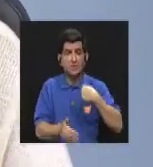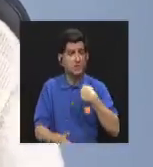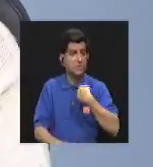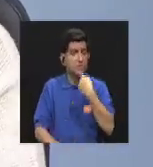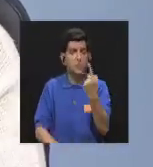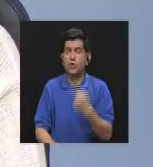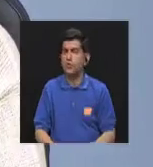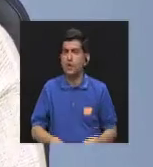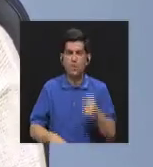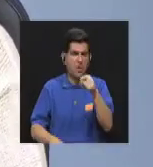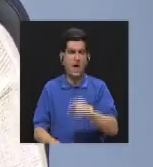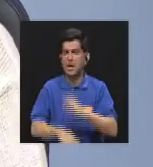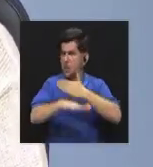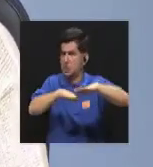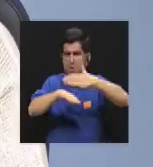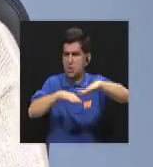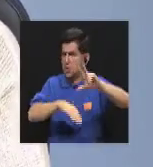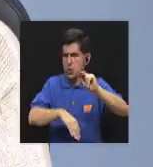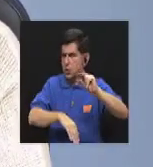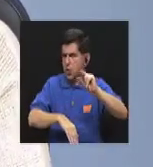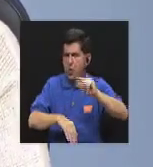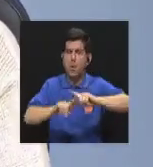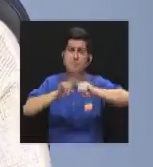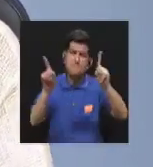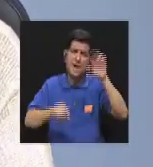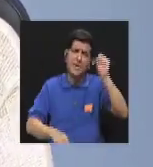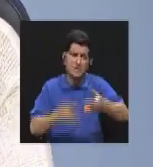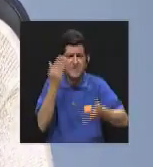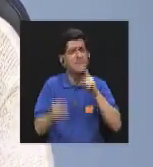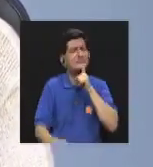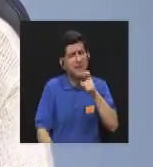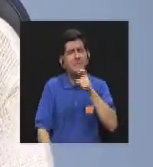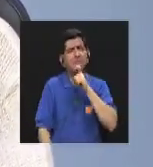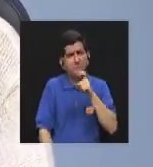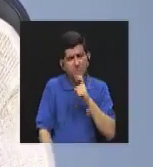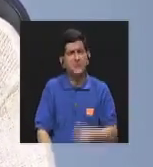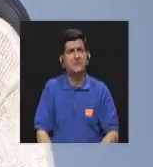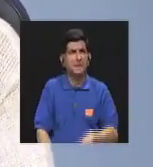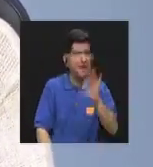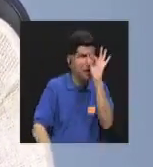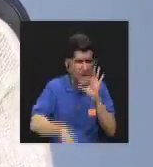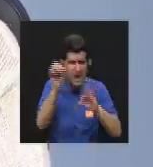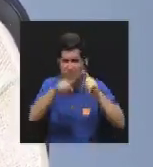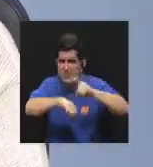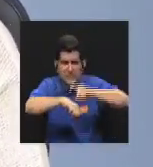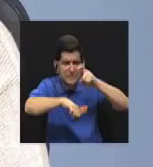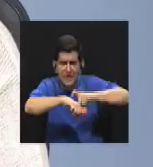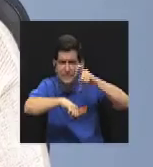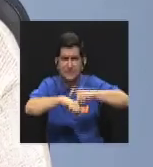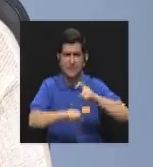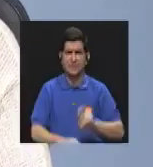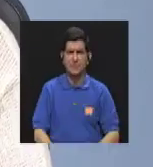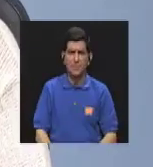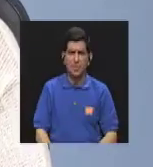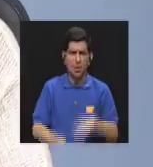veces, no digo que se traten las cosas a la ligereza porque nunca es así, pero sí es difícil poder encontrar el tiempo